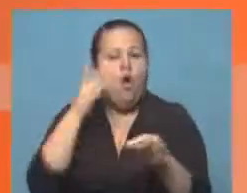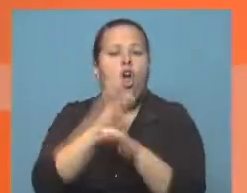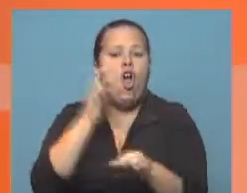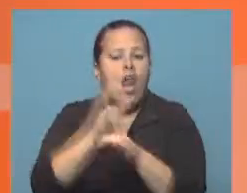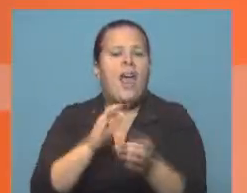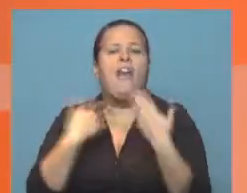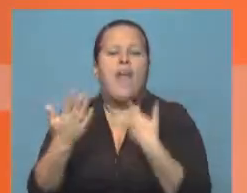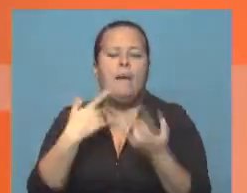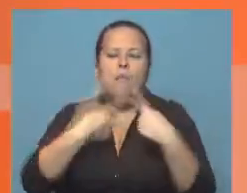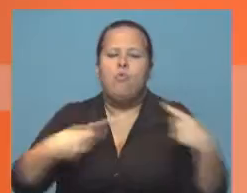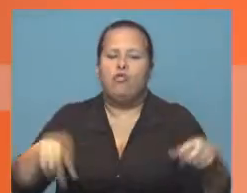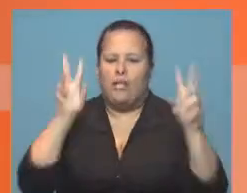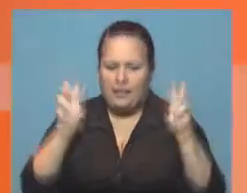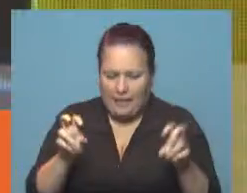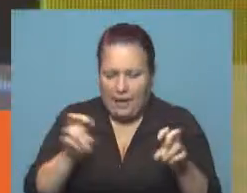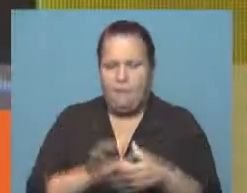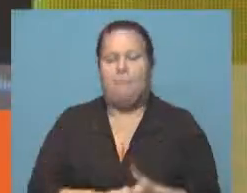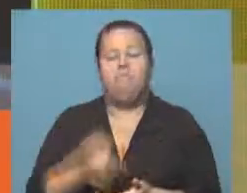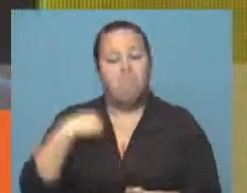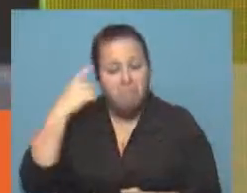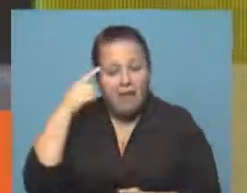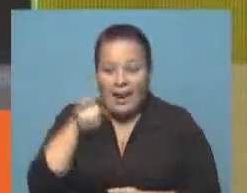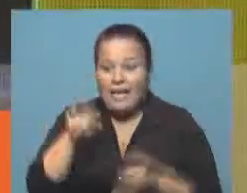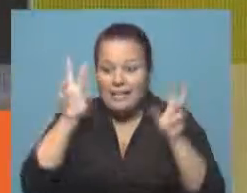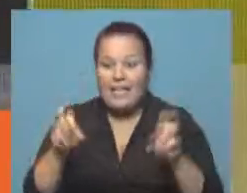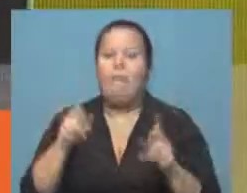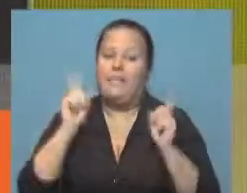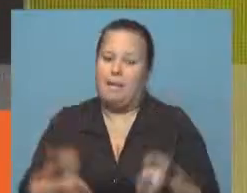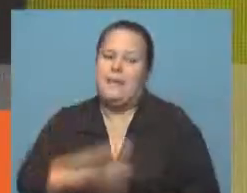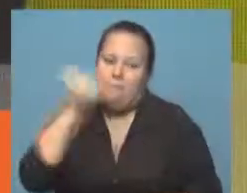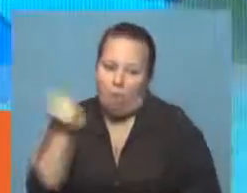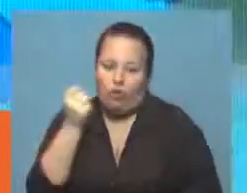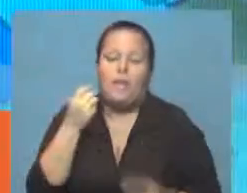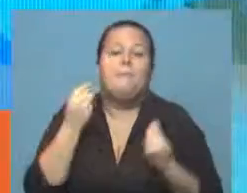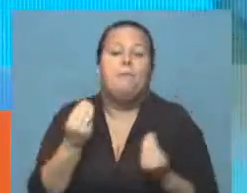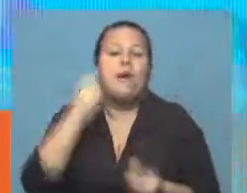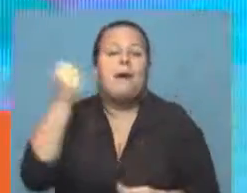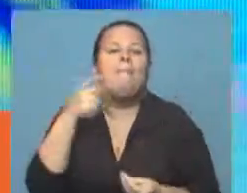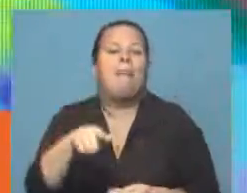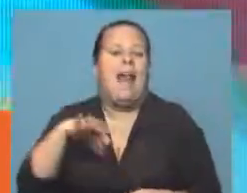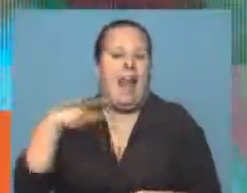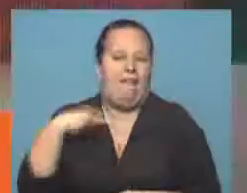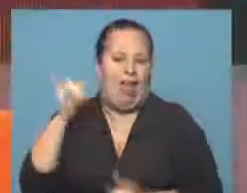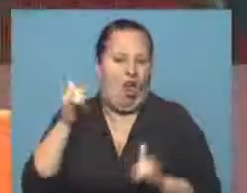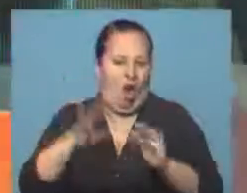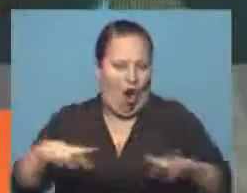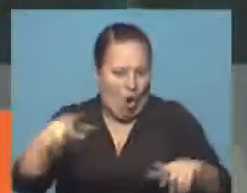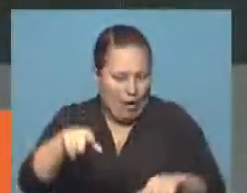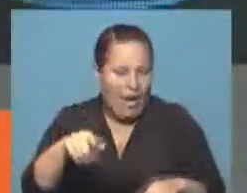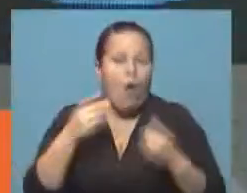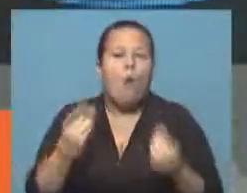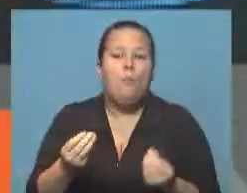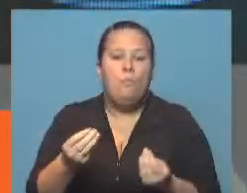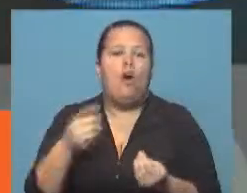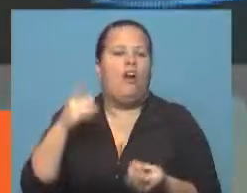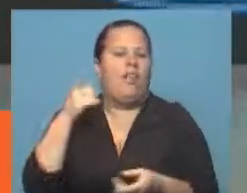que debate sobre muchos temas y me parece que este es un tema más importante, sobre todo importante para la vida de los chicos, porque